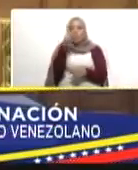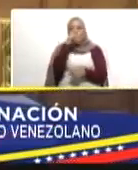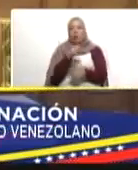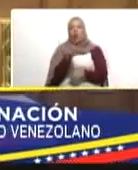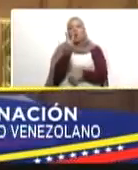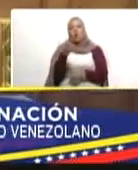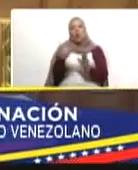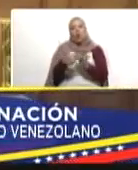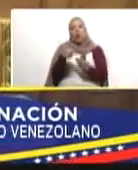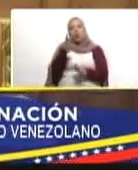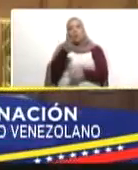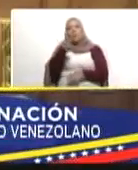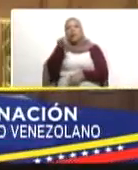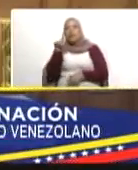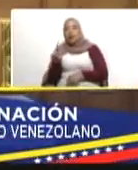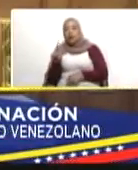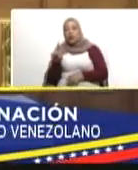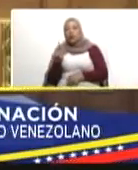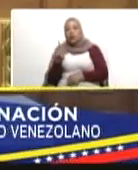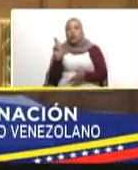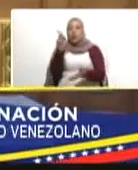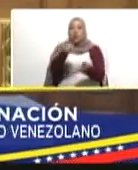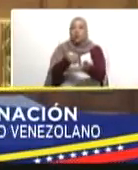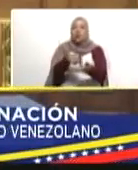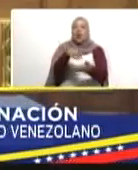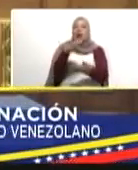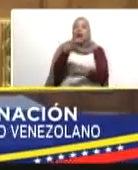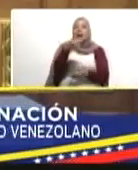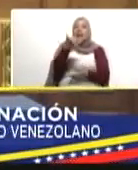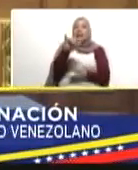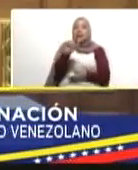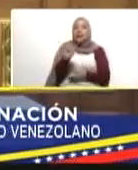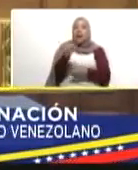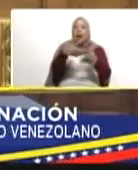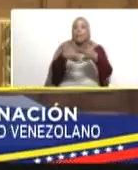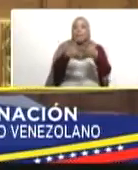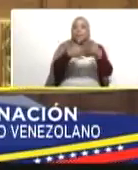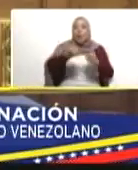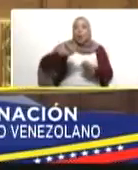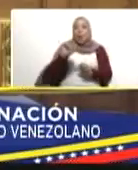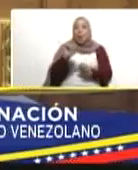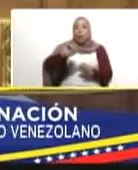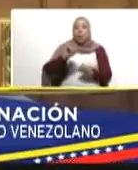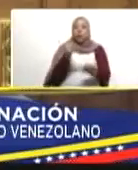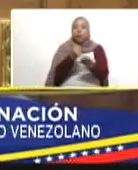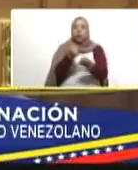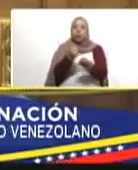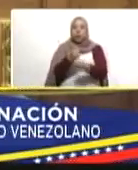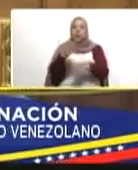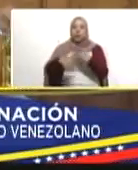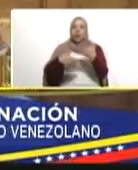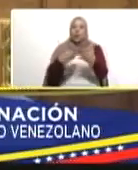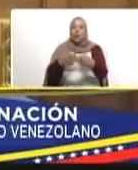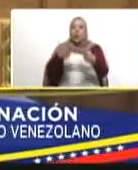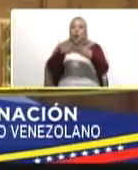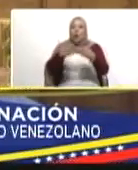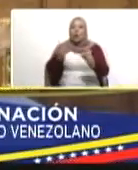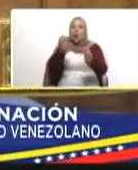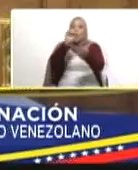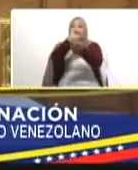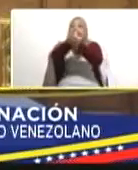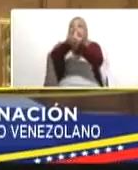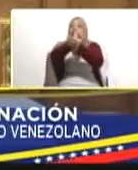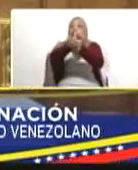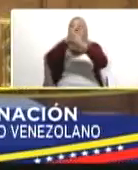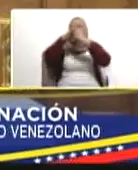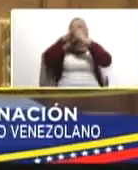2020 2021 por parte de la cía comprado por la sía todos están presos